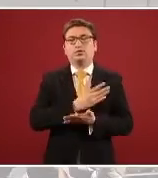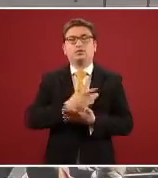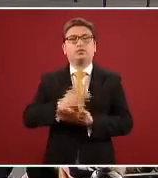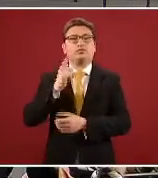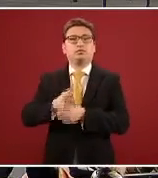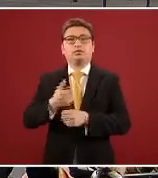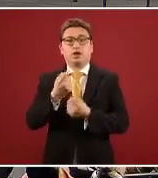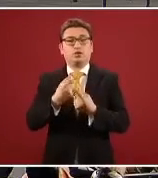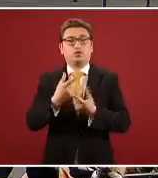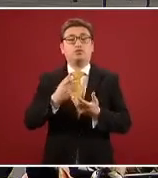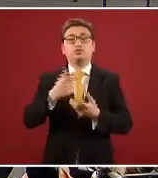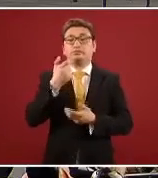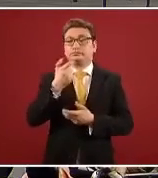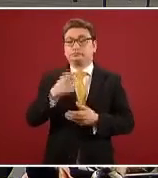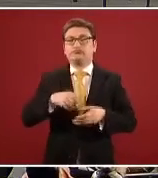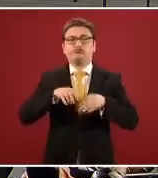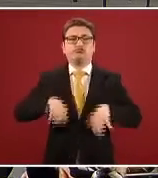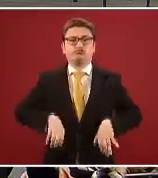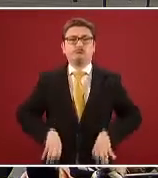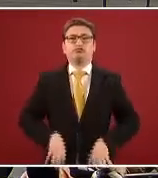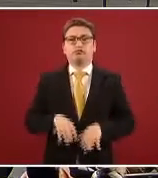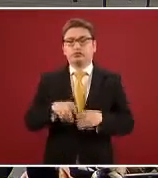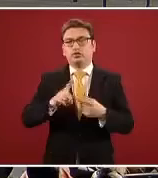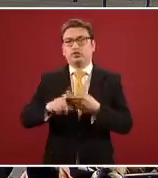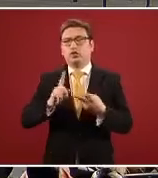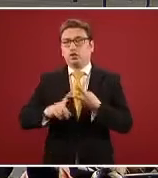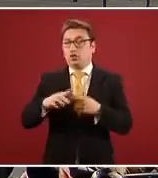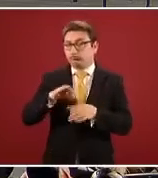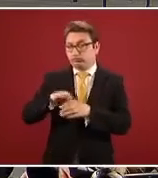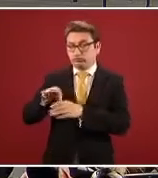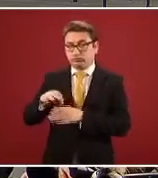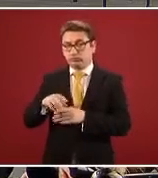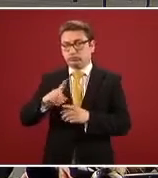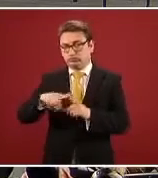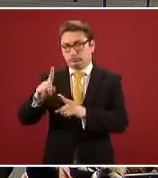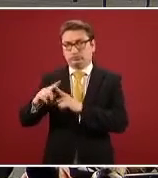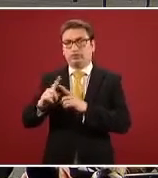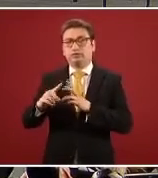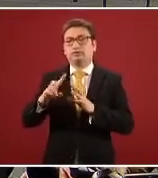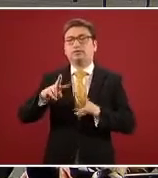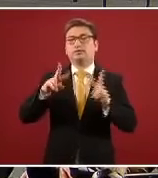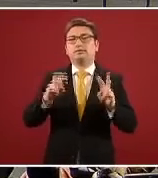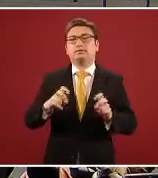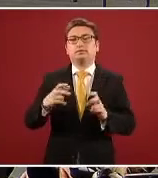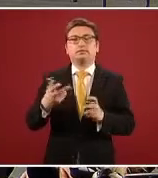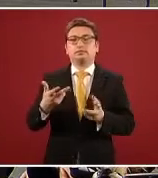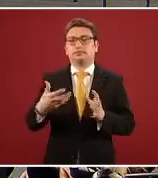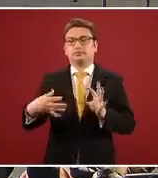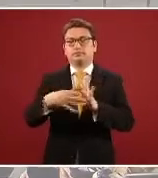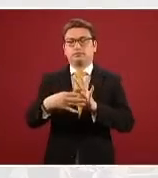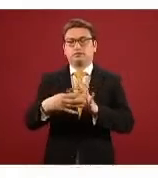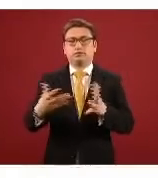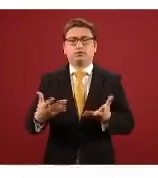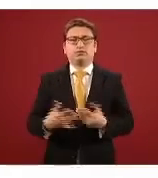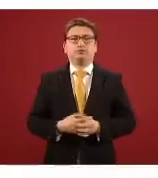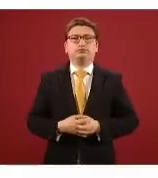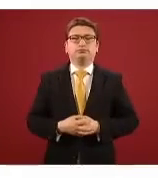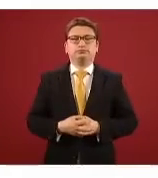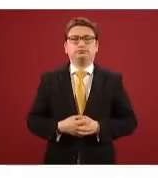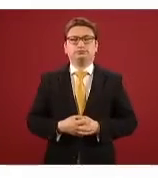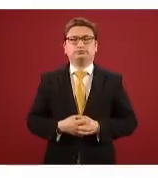desde enriquecimiento ilícito, peculado electoral, temas vinculados con